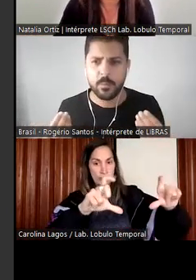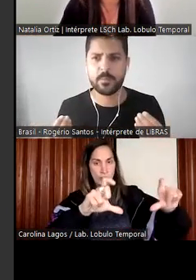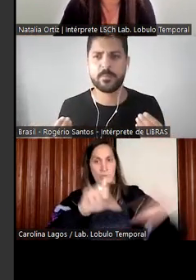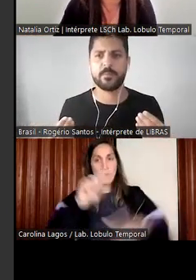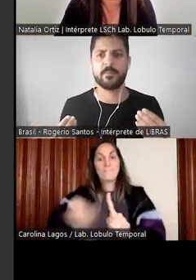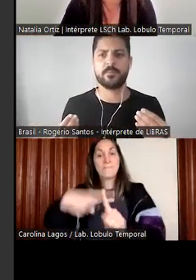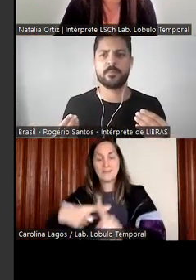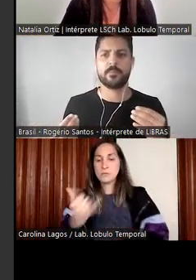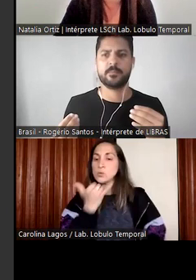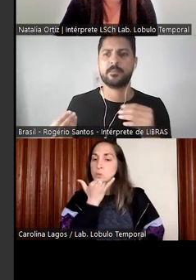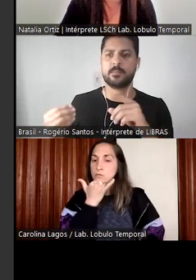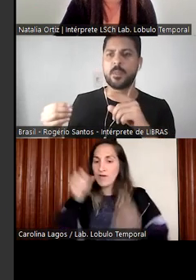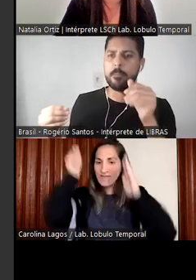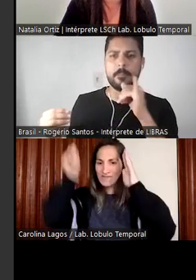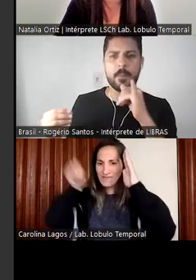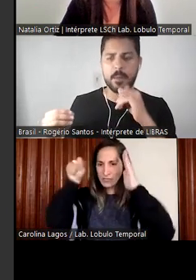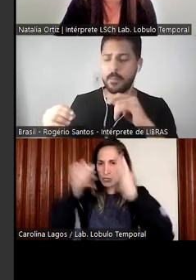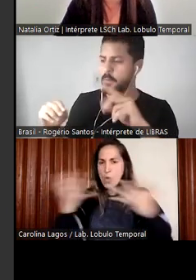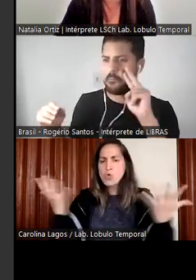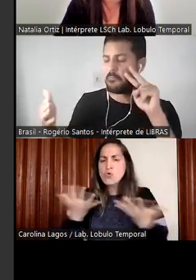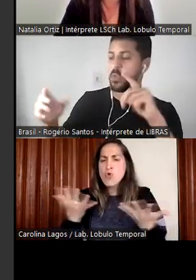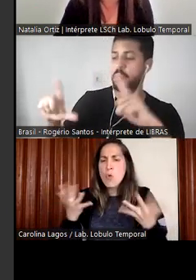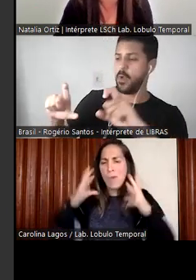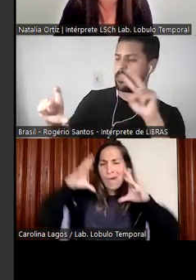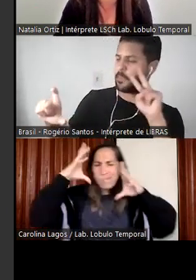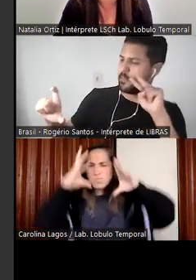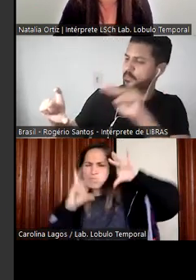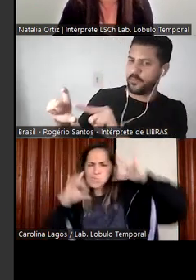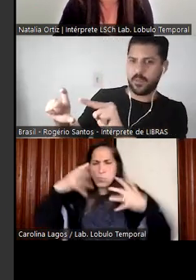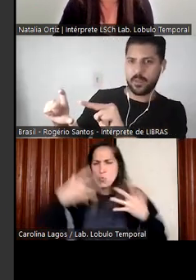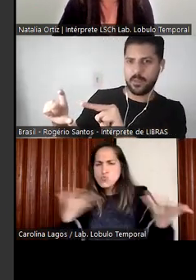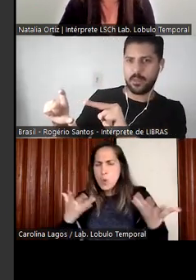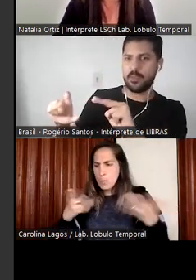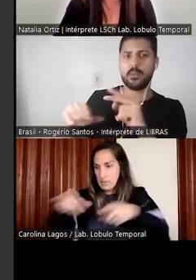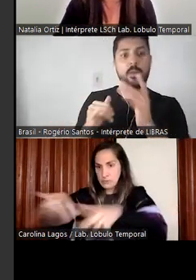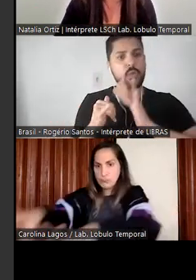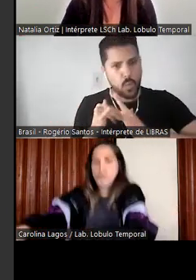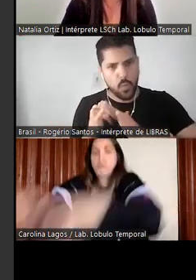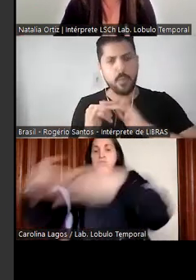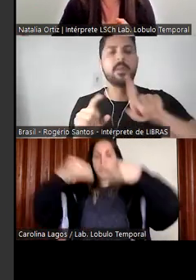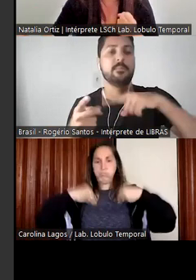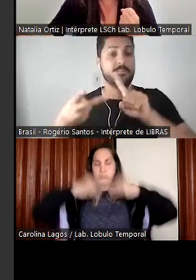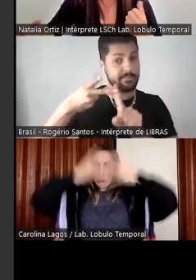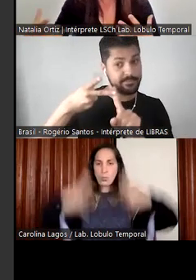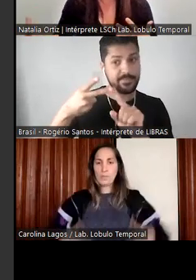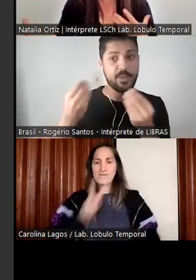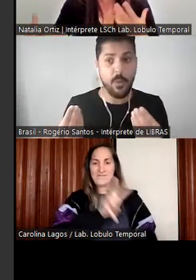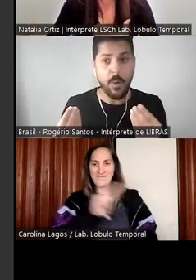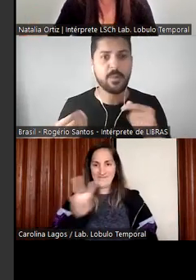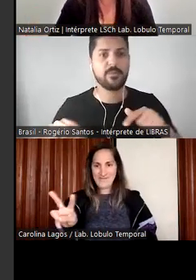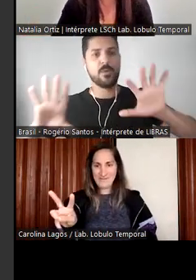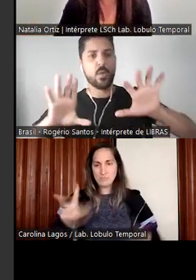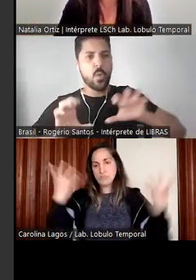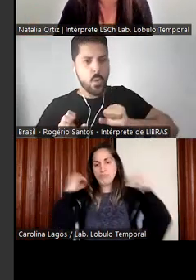que hicimos fue, por ejemplo, ver una foto y además un video en YouTube de cómo era la expresión o las